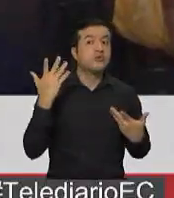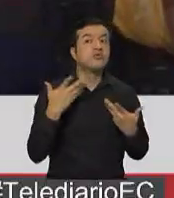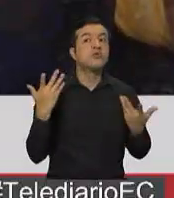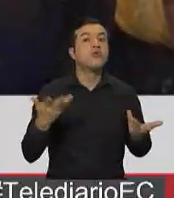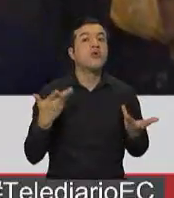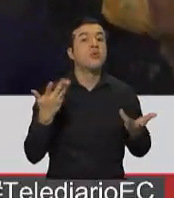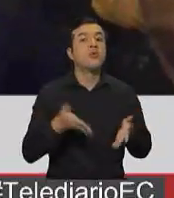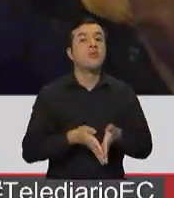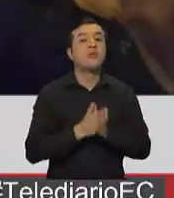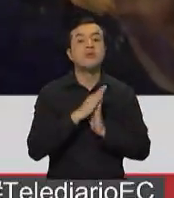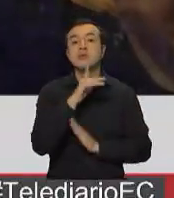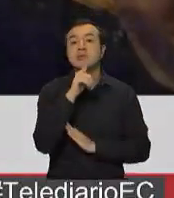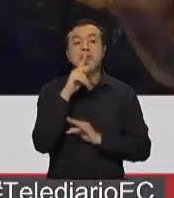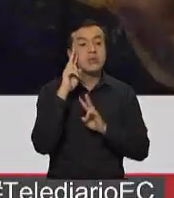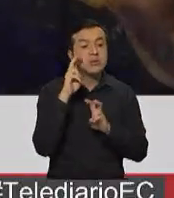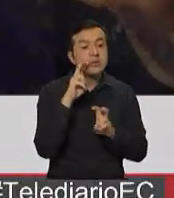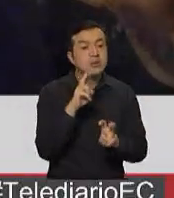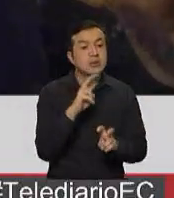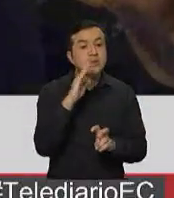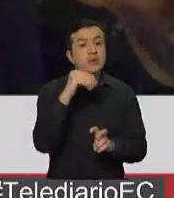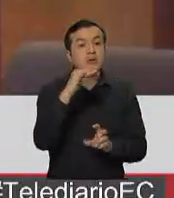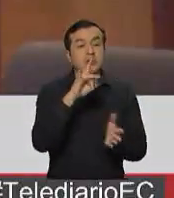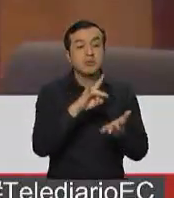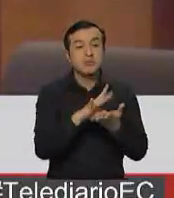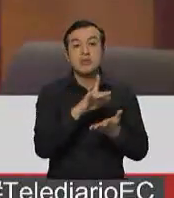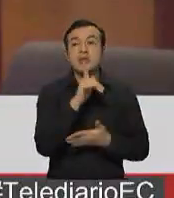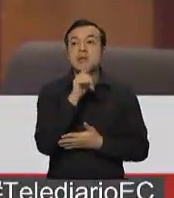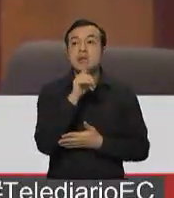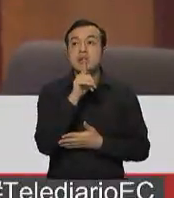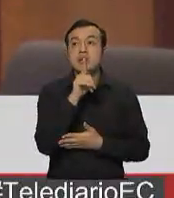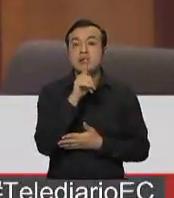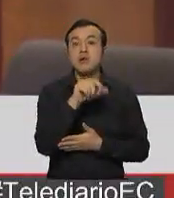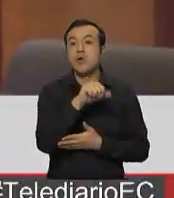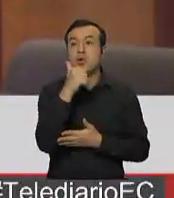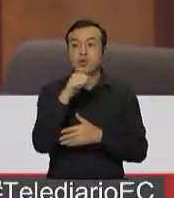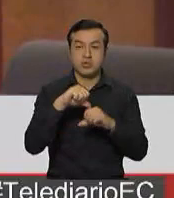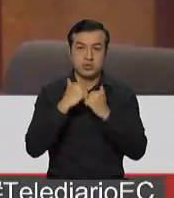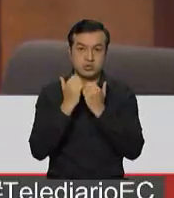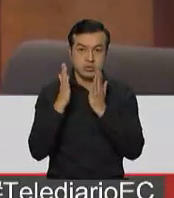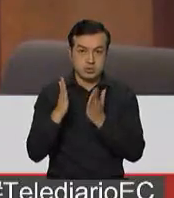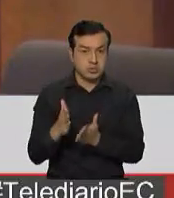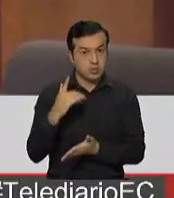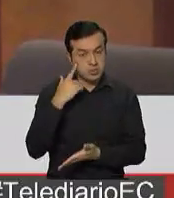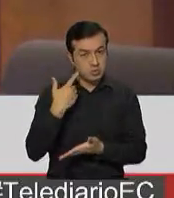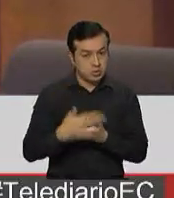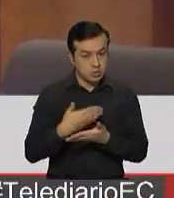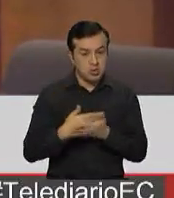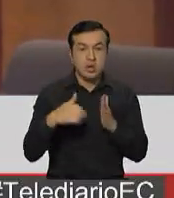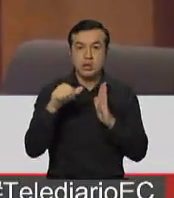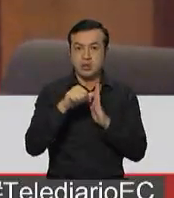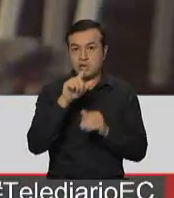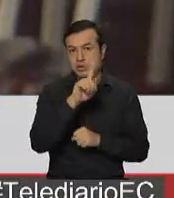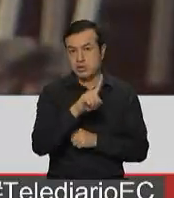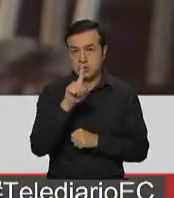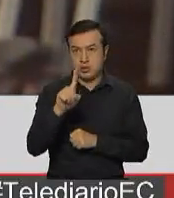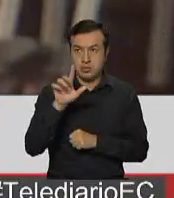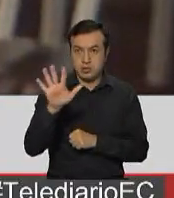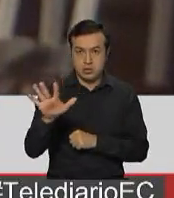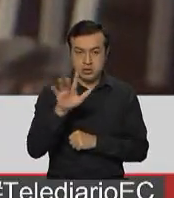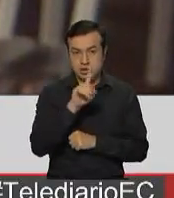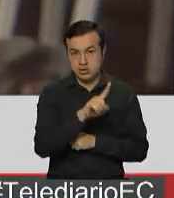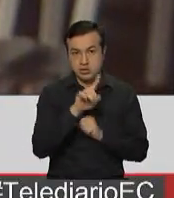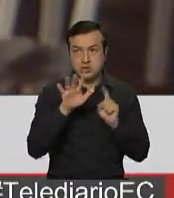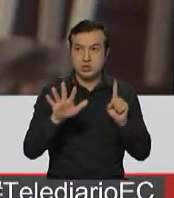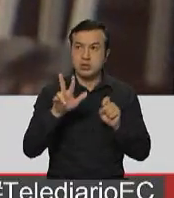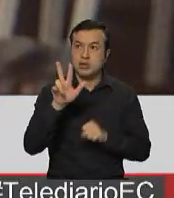una solicitud de investigación y posterior destitución por parte de otro legislador, sustentado en los artículos 115 y 163